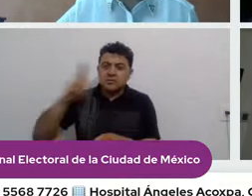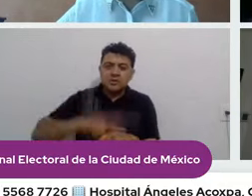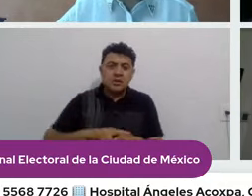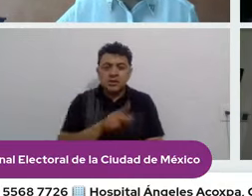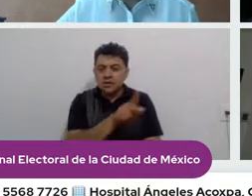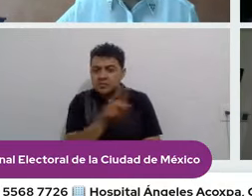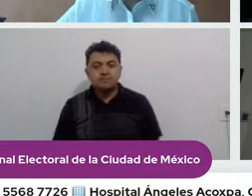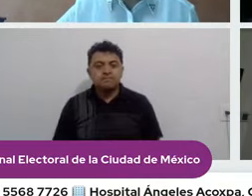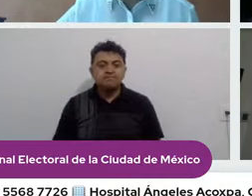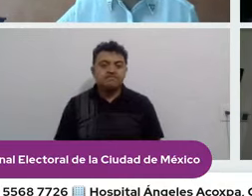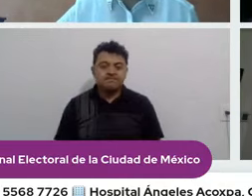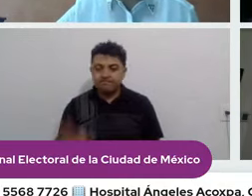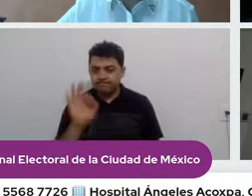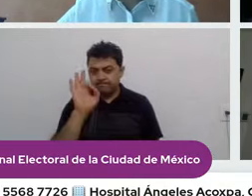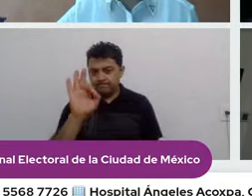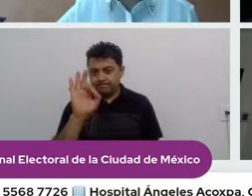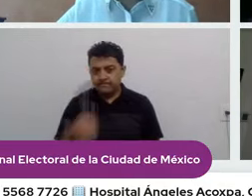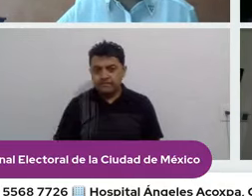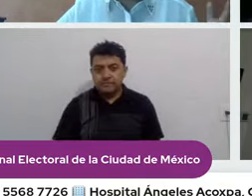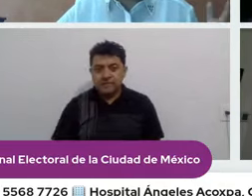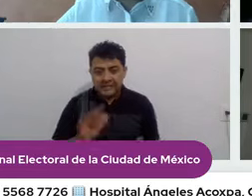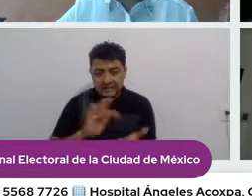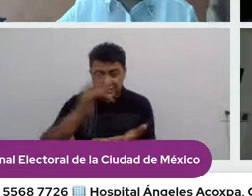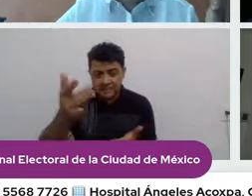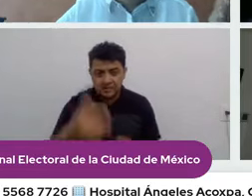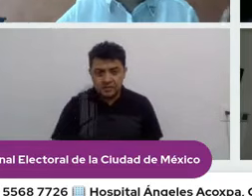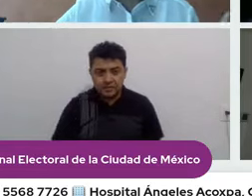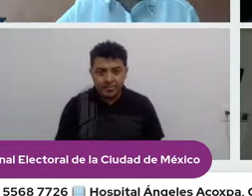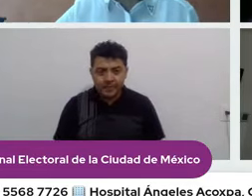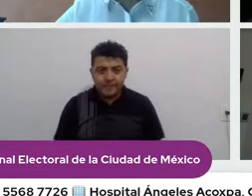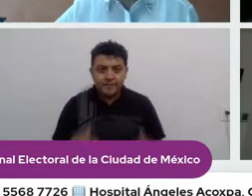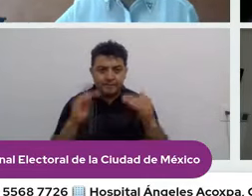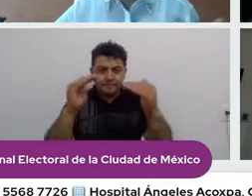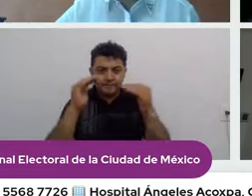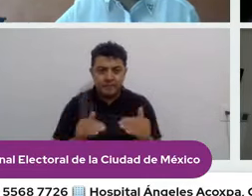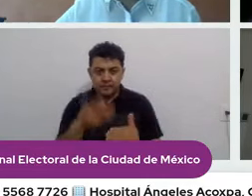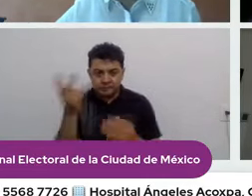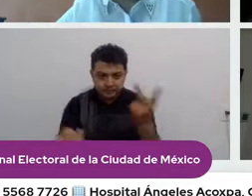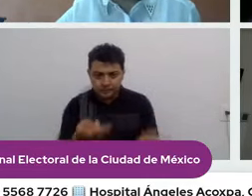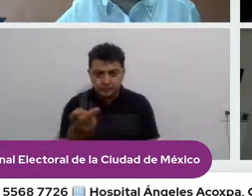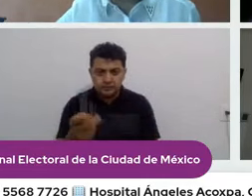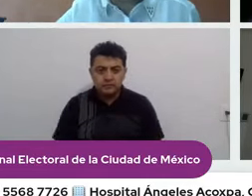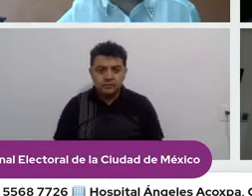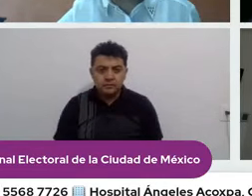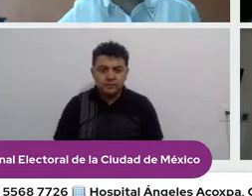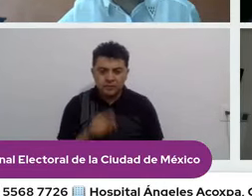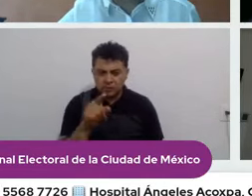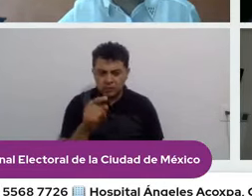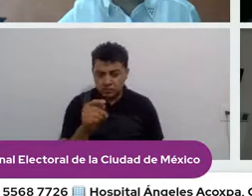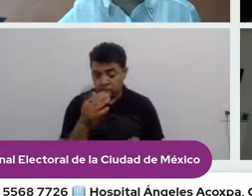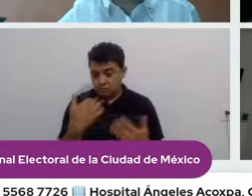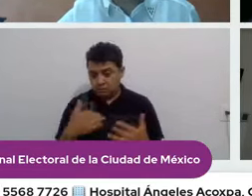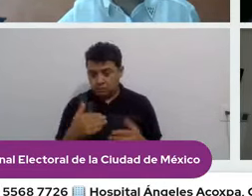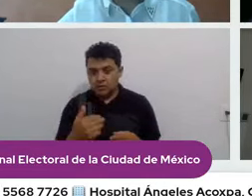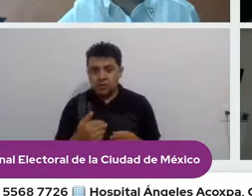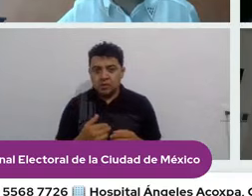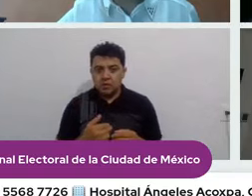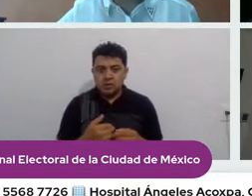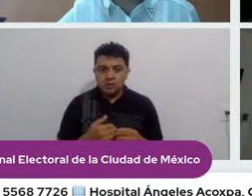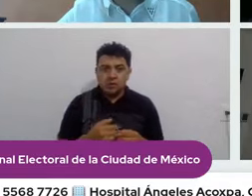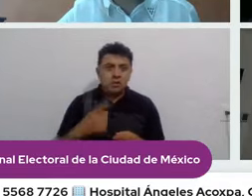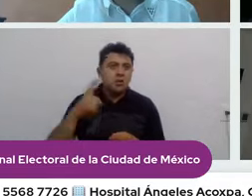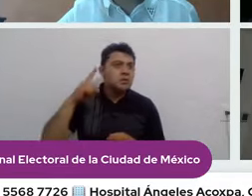Muchas gracias. La siguiente pregunta tiene mucho sentido. ¿Se puede curar el tinnitus, doctor?